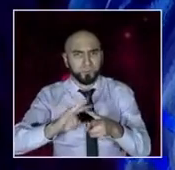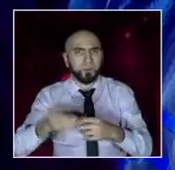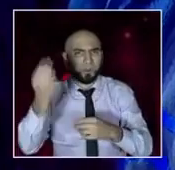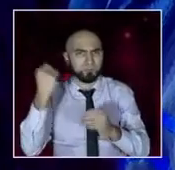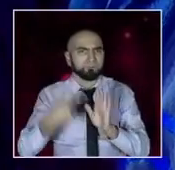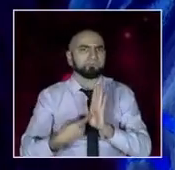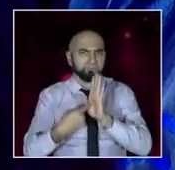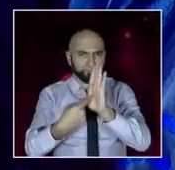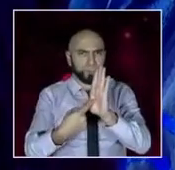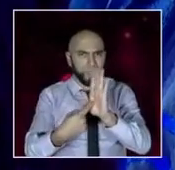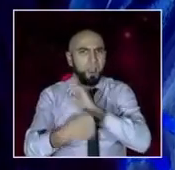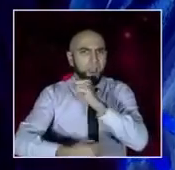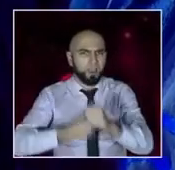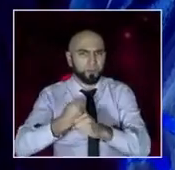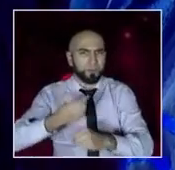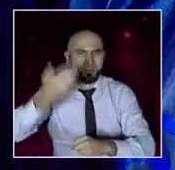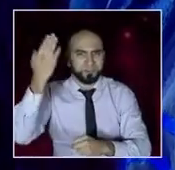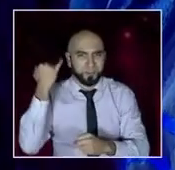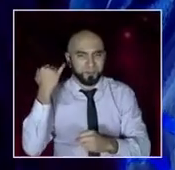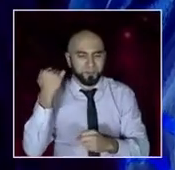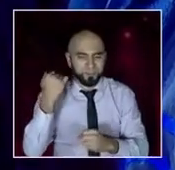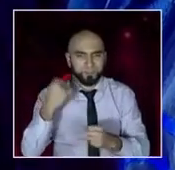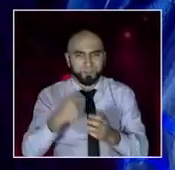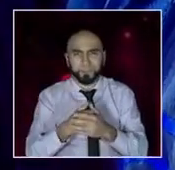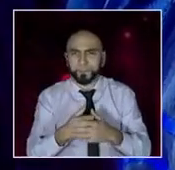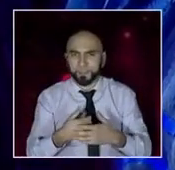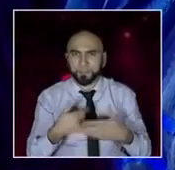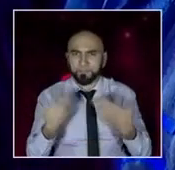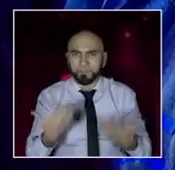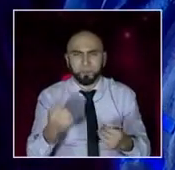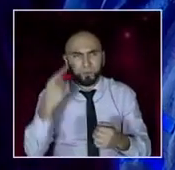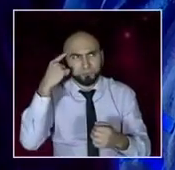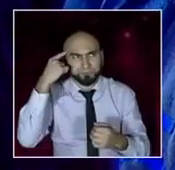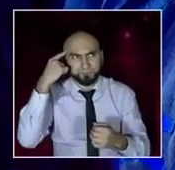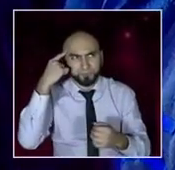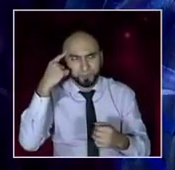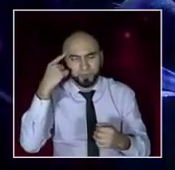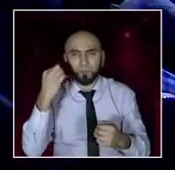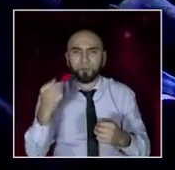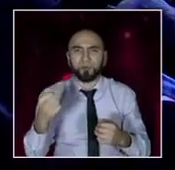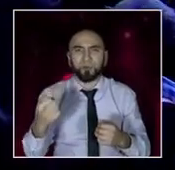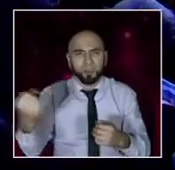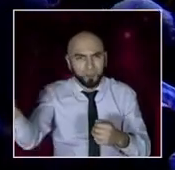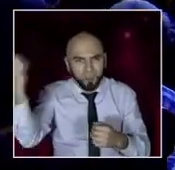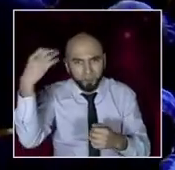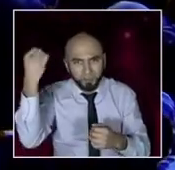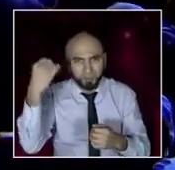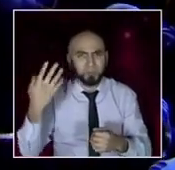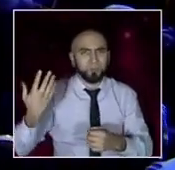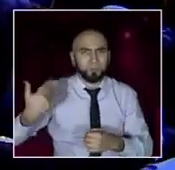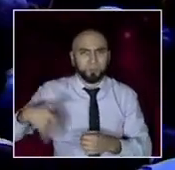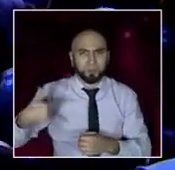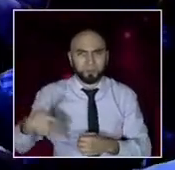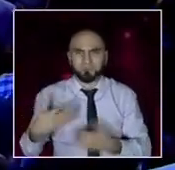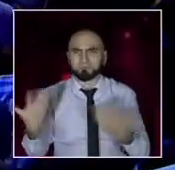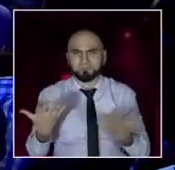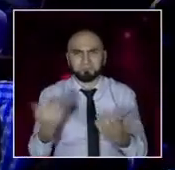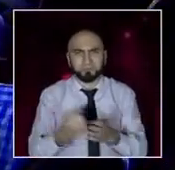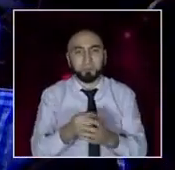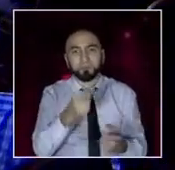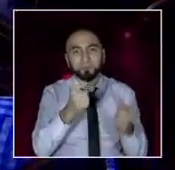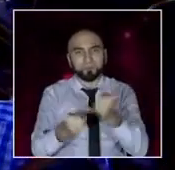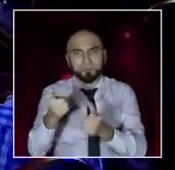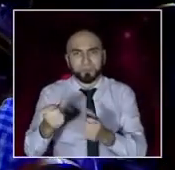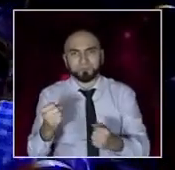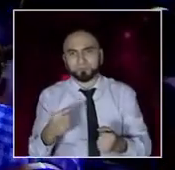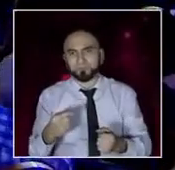pasado lo hicimos. Y hay una lección importante, es que cuando las personas reportan algo, experiencias